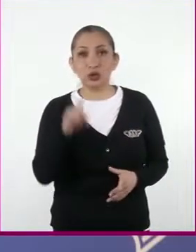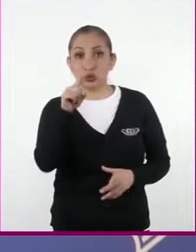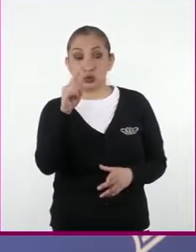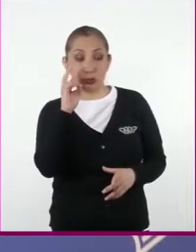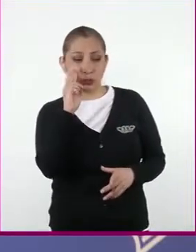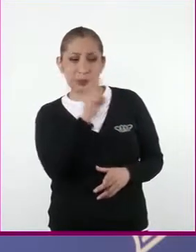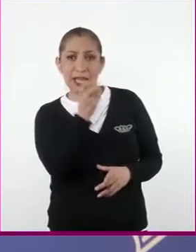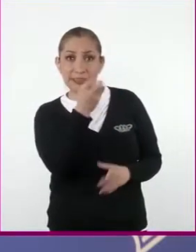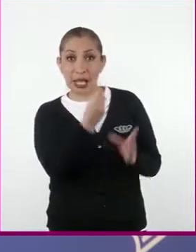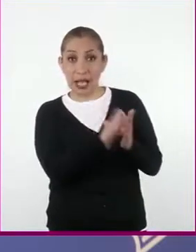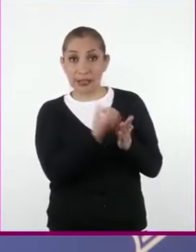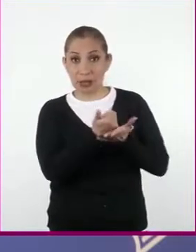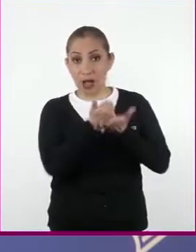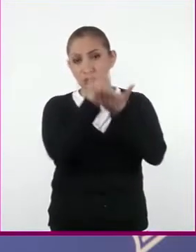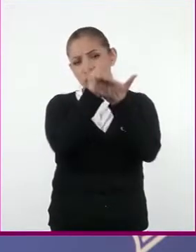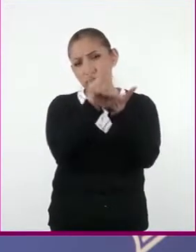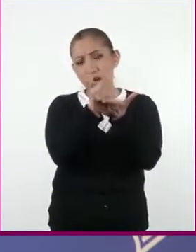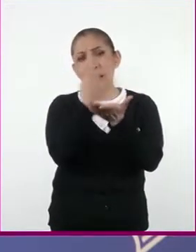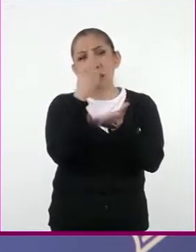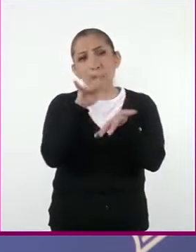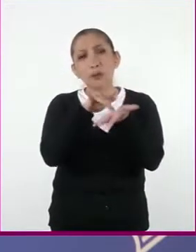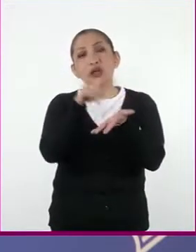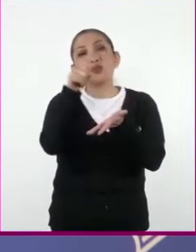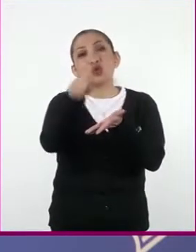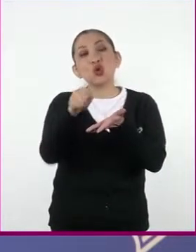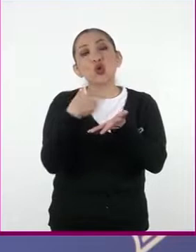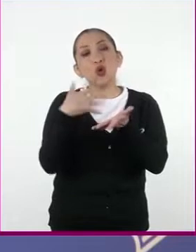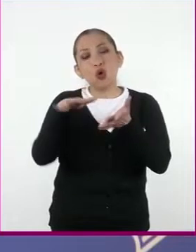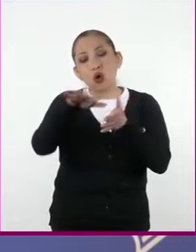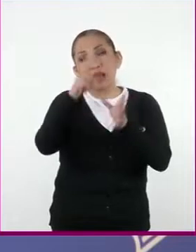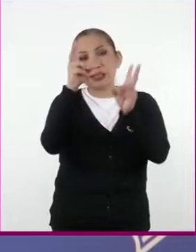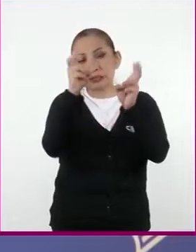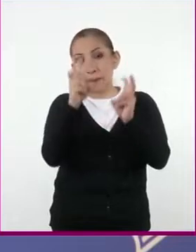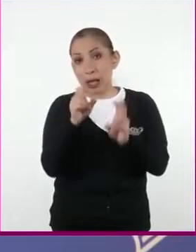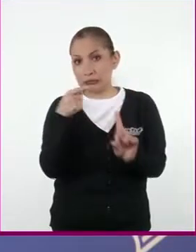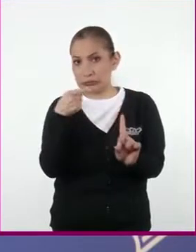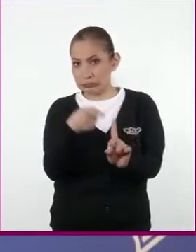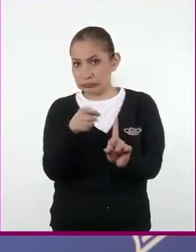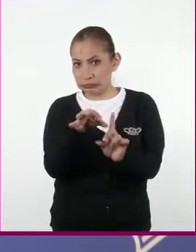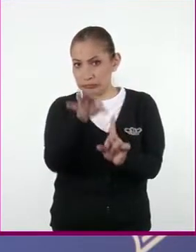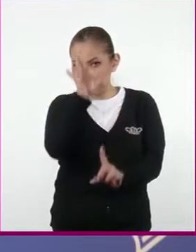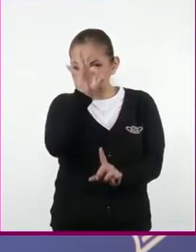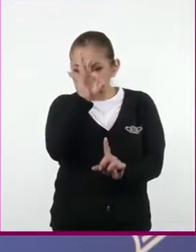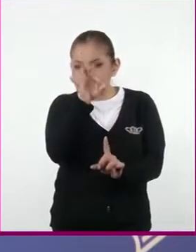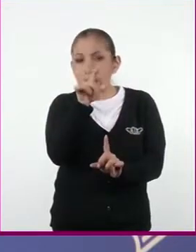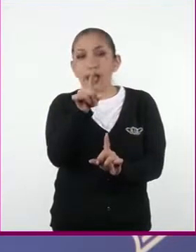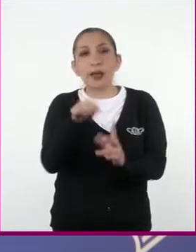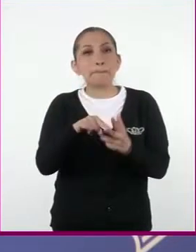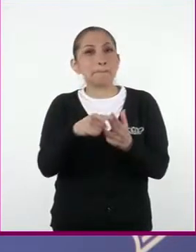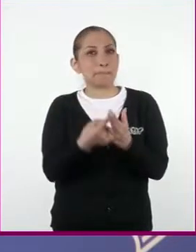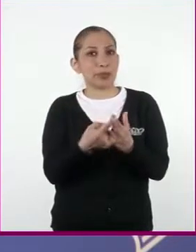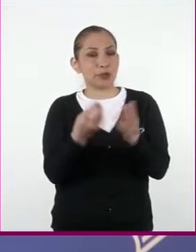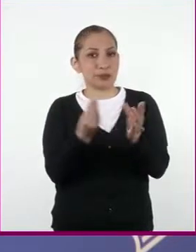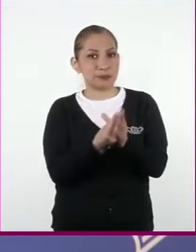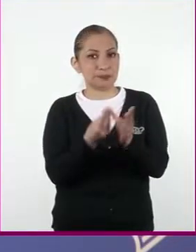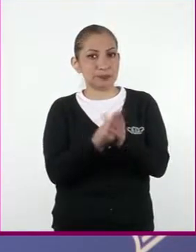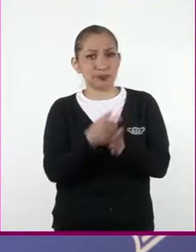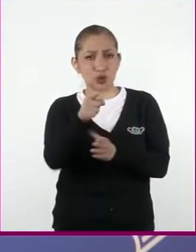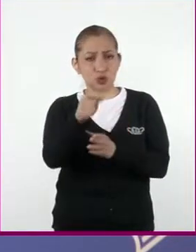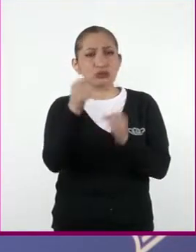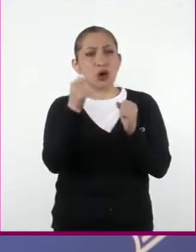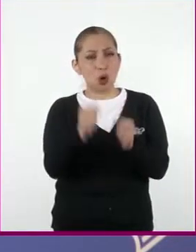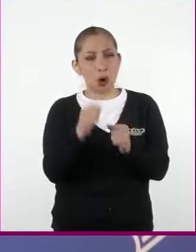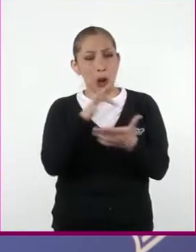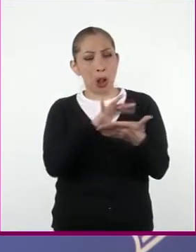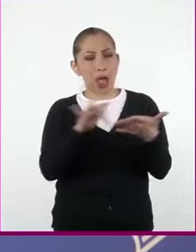cuenta que esta sesión es un recurso más que apoyará para abordar el contenido de manera específica. Ahora, entremos en materia. Ustedes